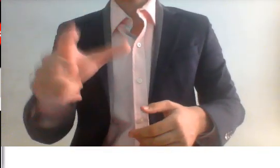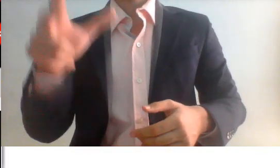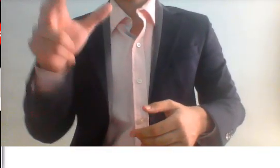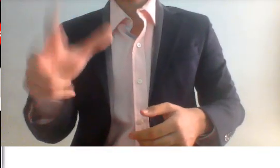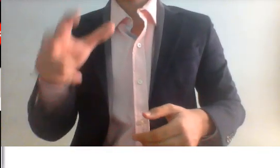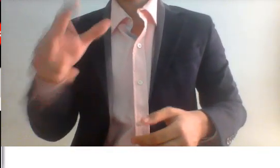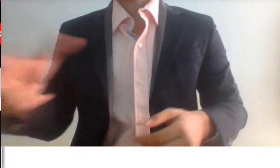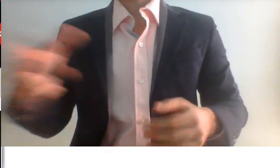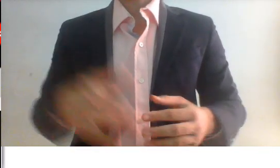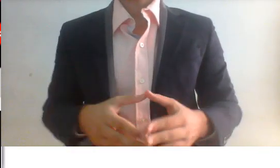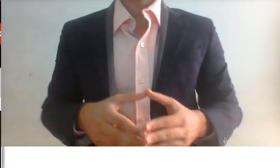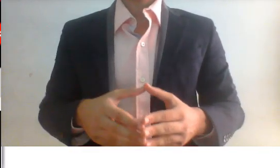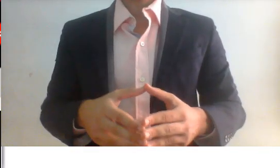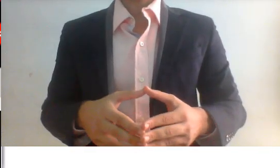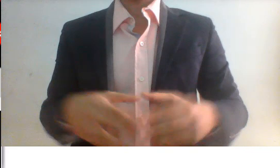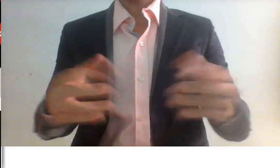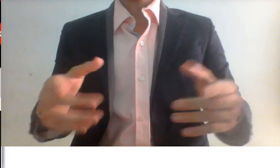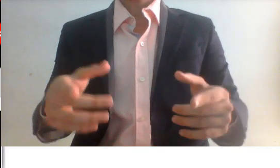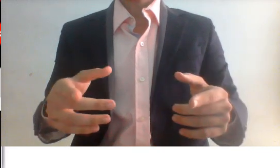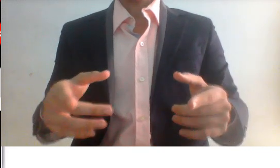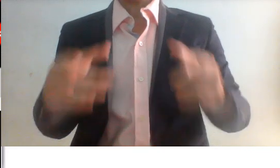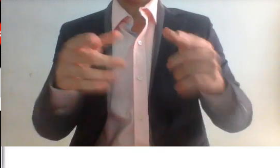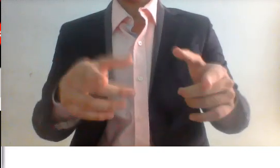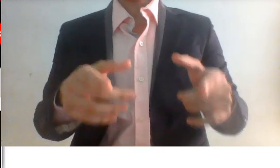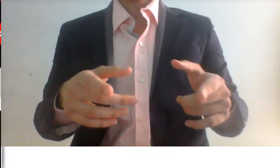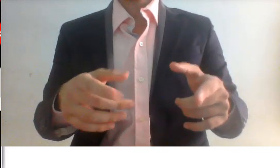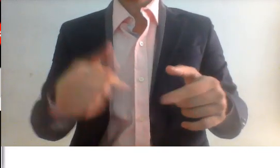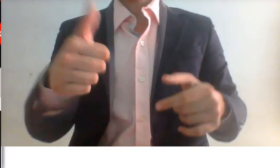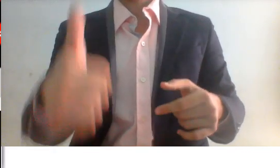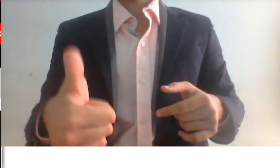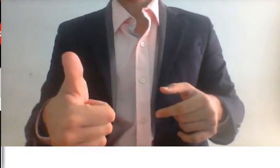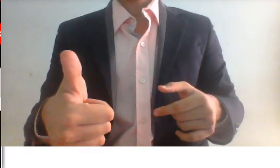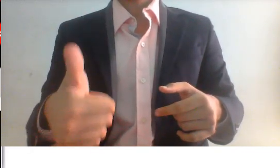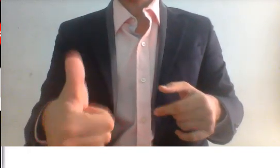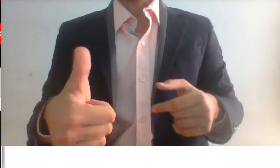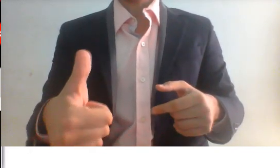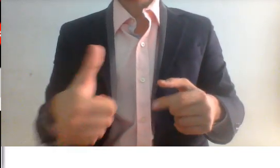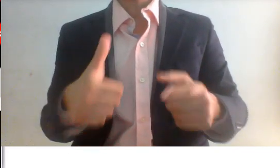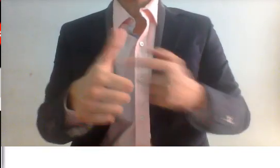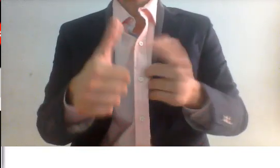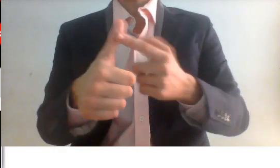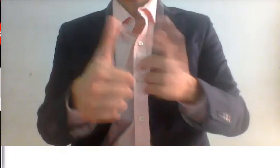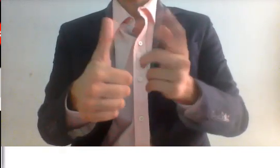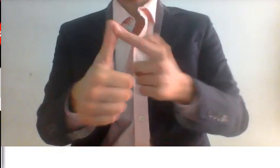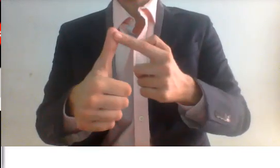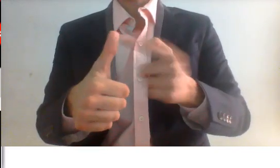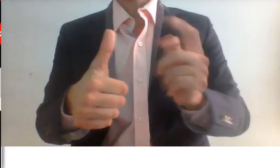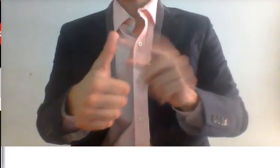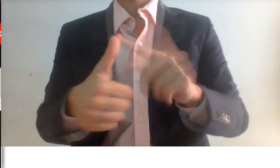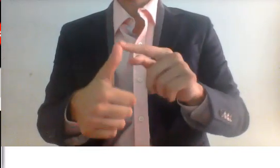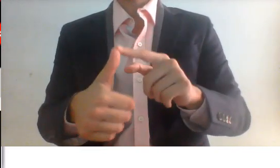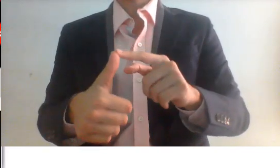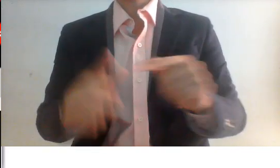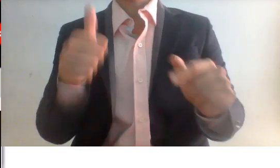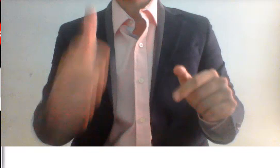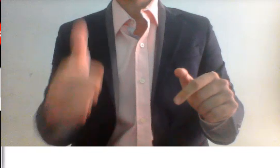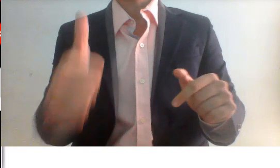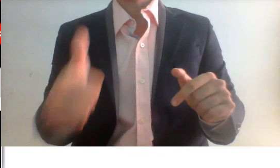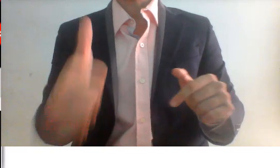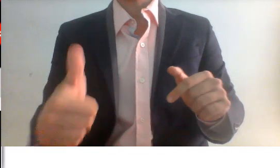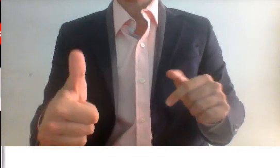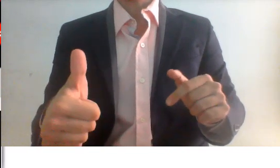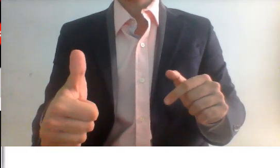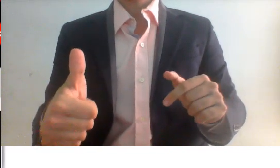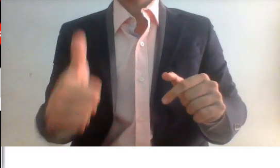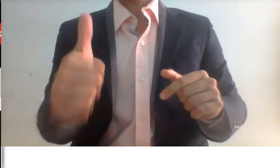de 300 millones de pesos. Gracias al personaje o al gobierno del PAN, gobierno del PAN, no se les olvide ese nombre, gobierno